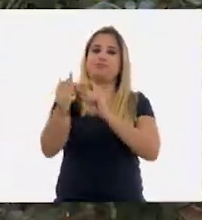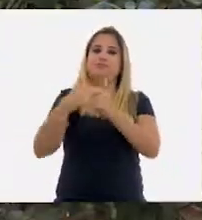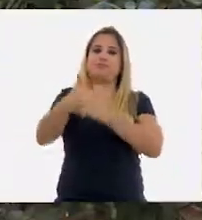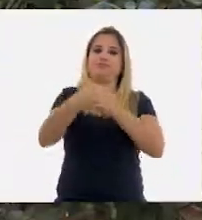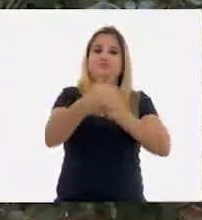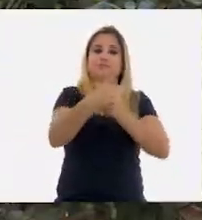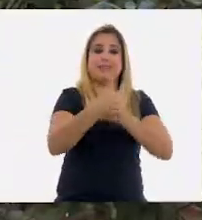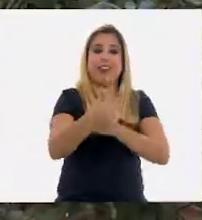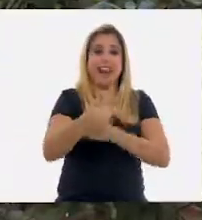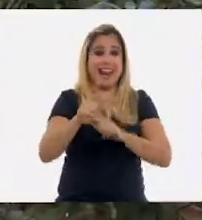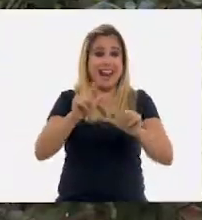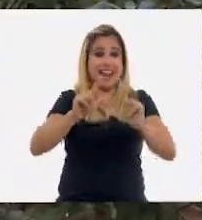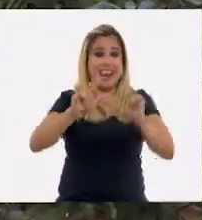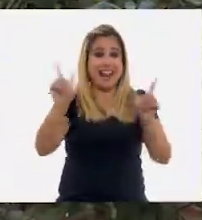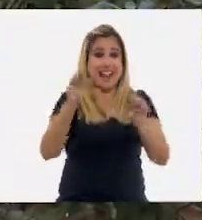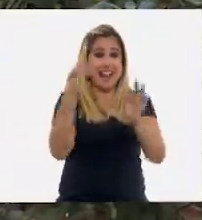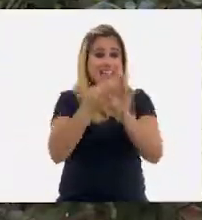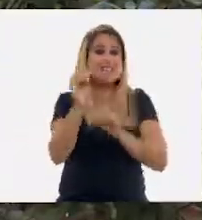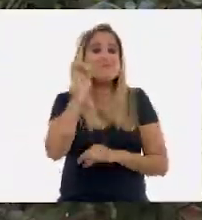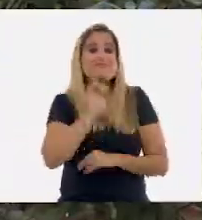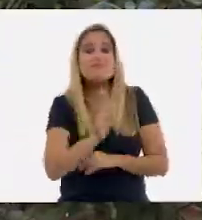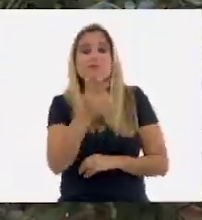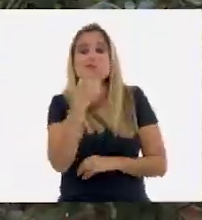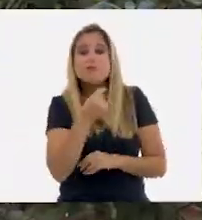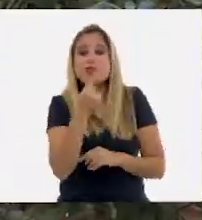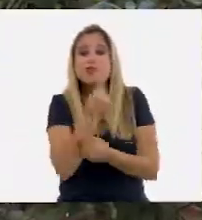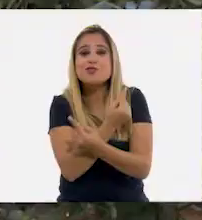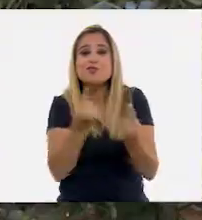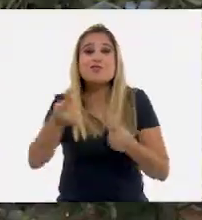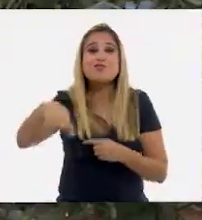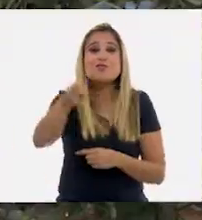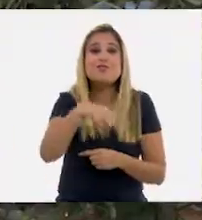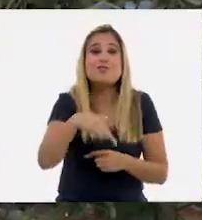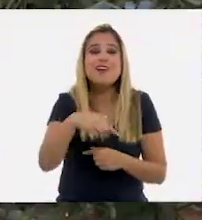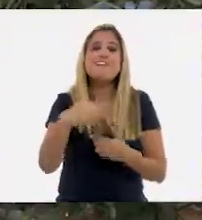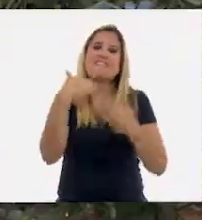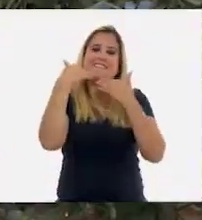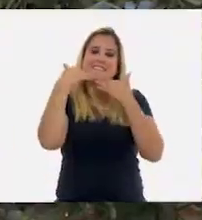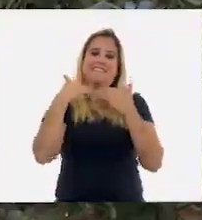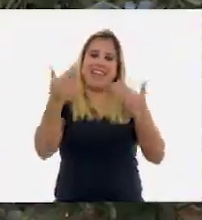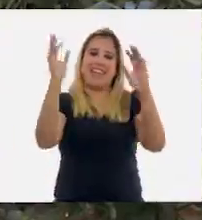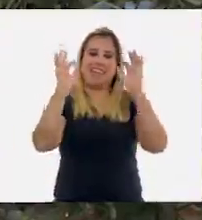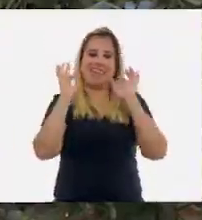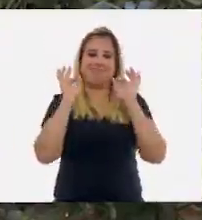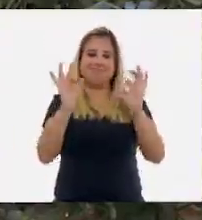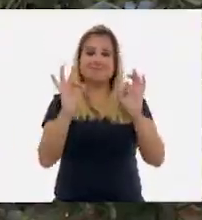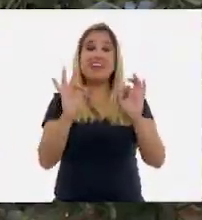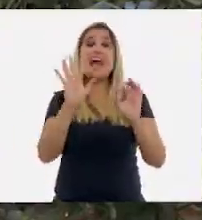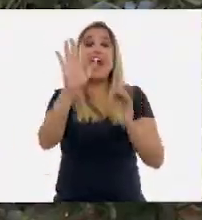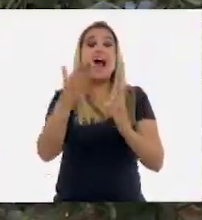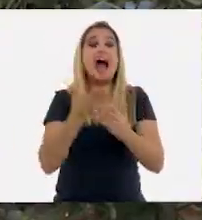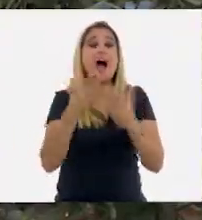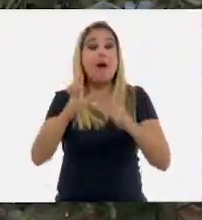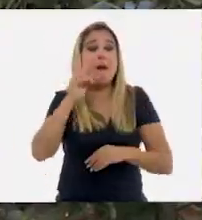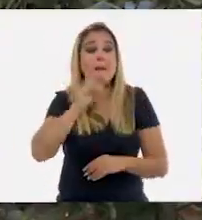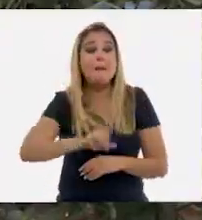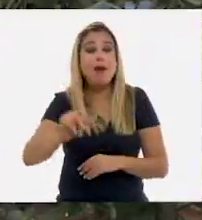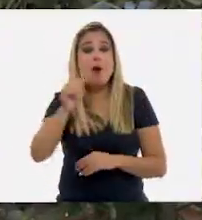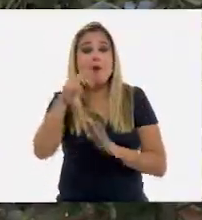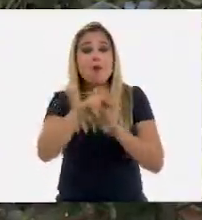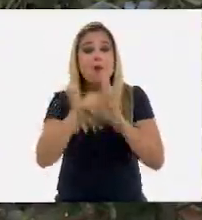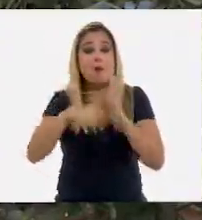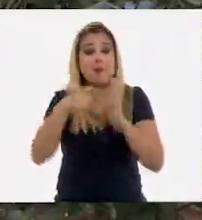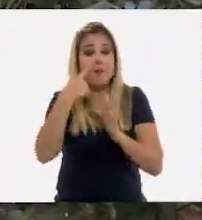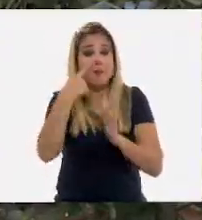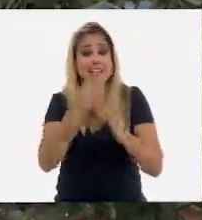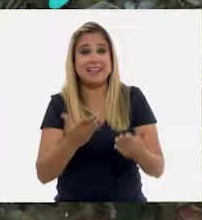distancia. ¿Listas? ¿Listos? ¡Muy bien! ¡Vamos a ver el siguiente